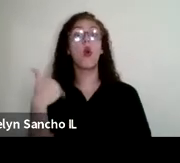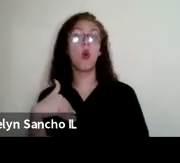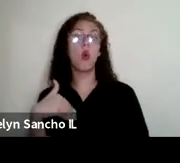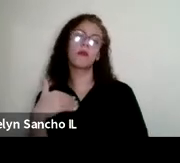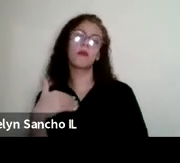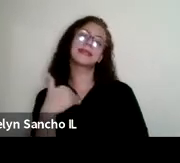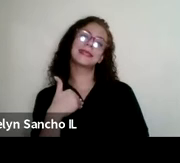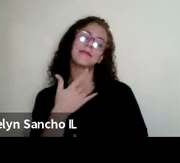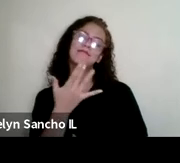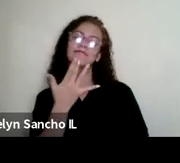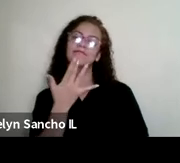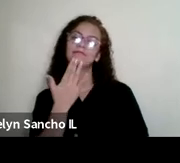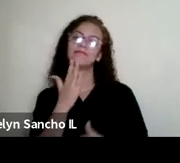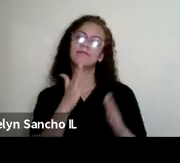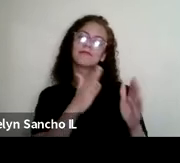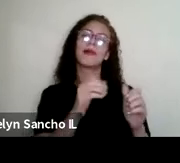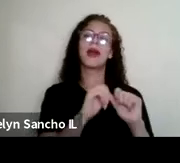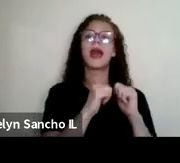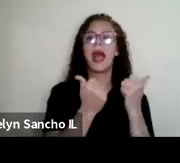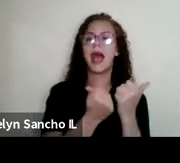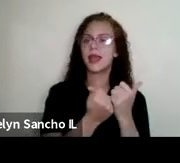una predilección por las áreas